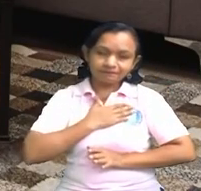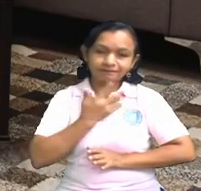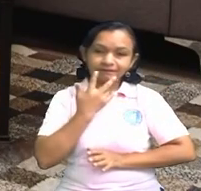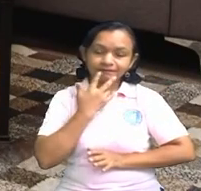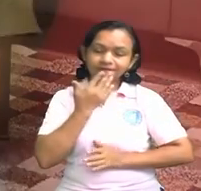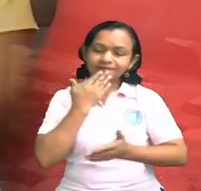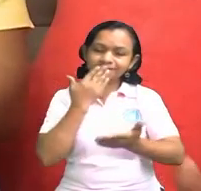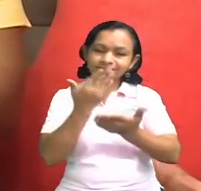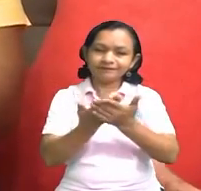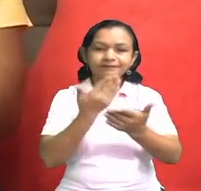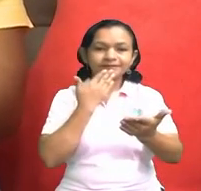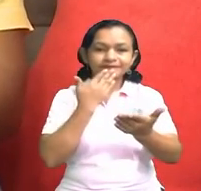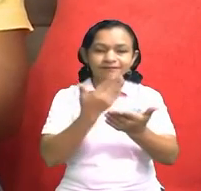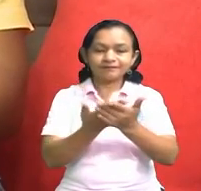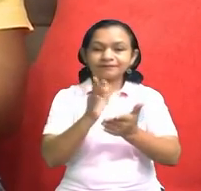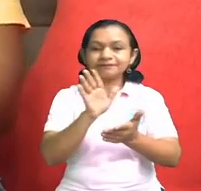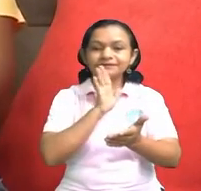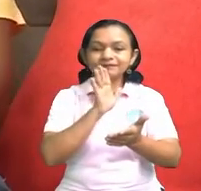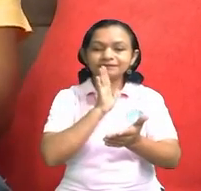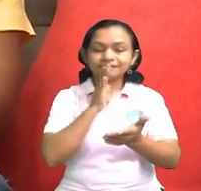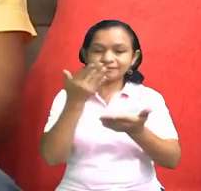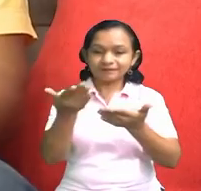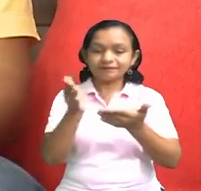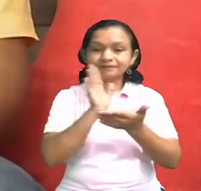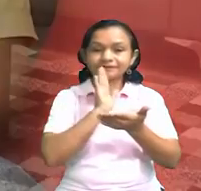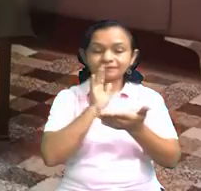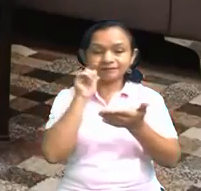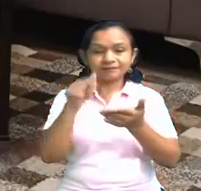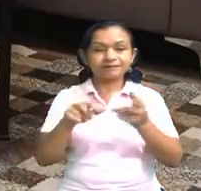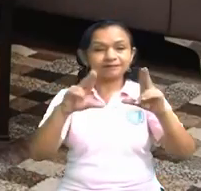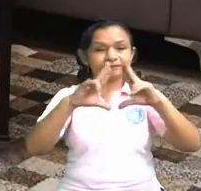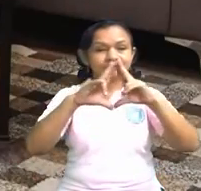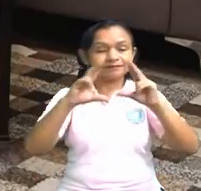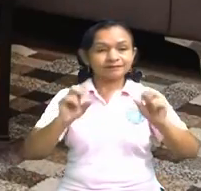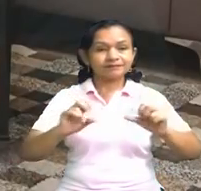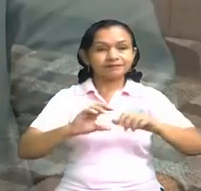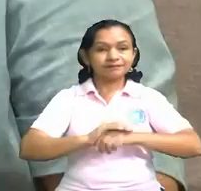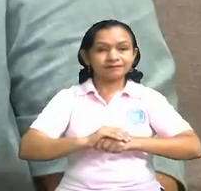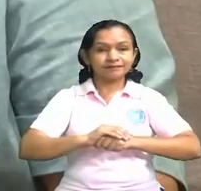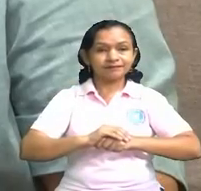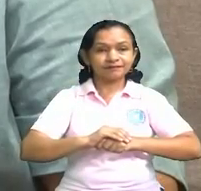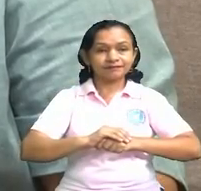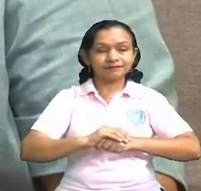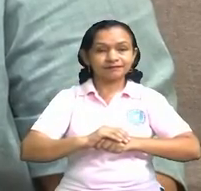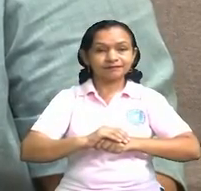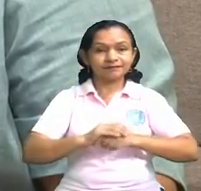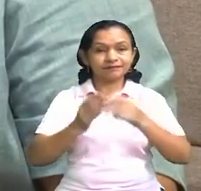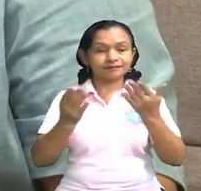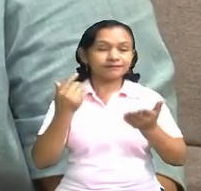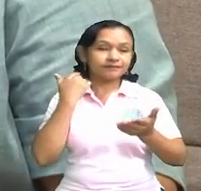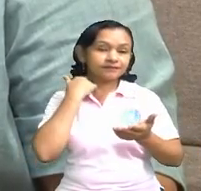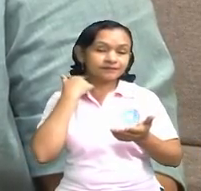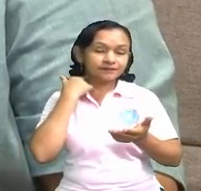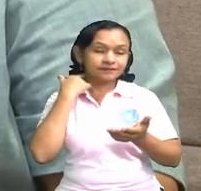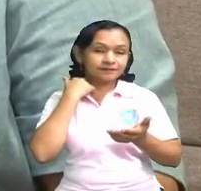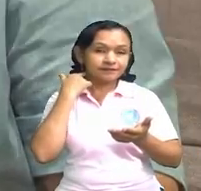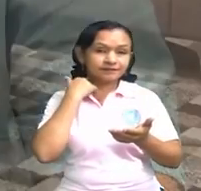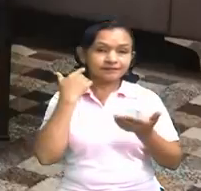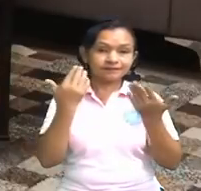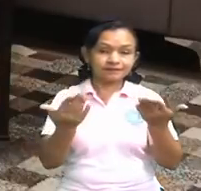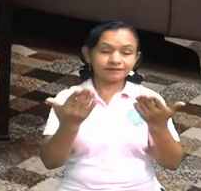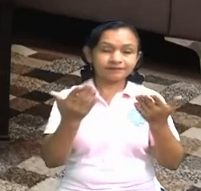resta más que agradecerle el espacio que siempre nos brinda para conversar con nuestra audiencia, y pues siempre las puertas y